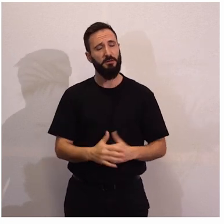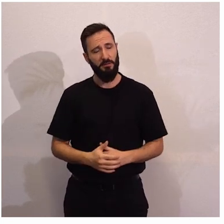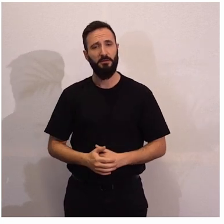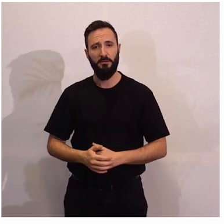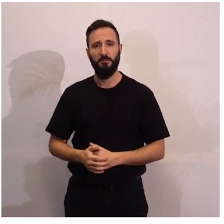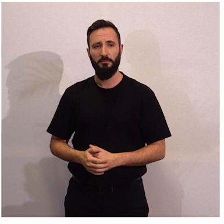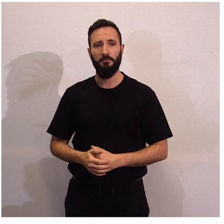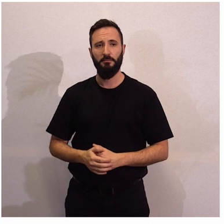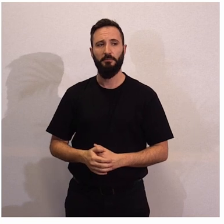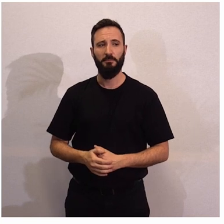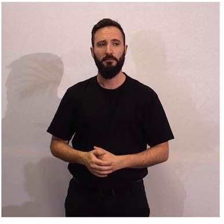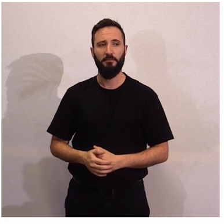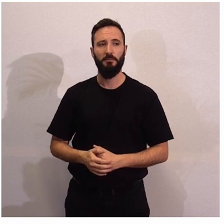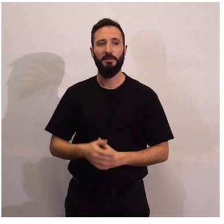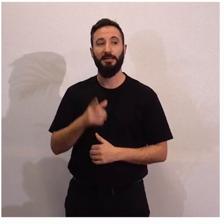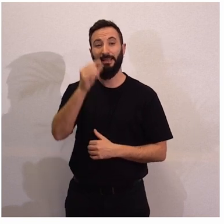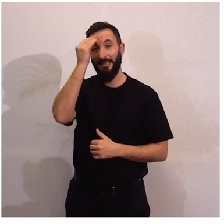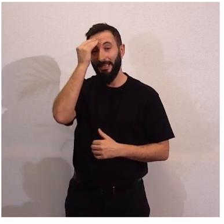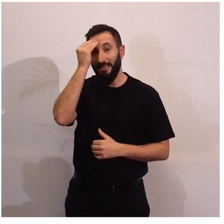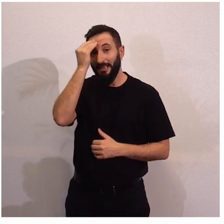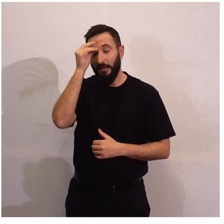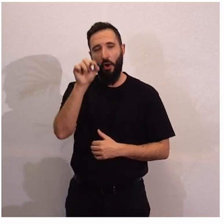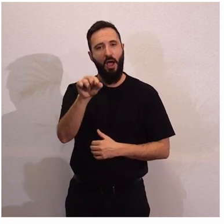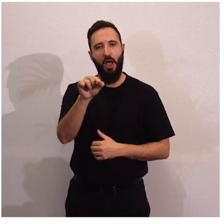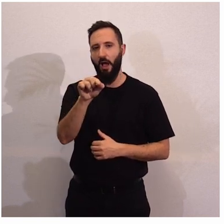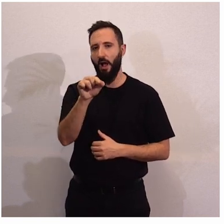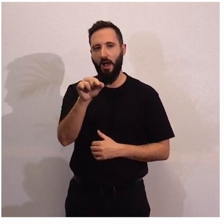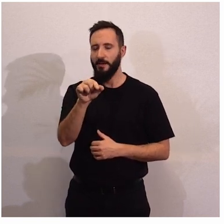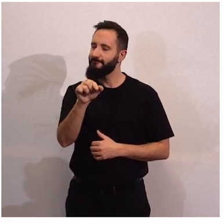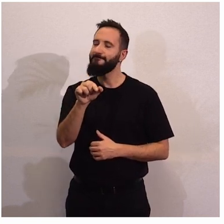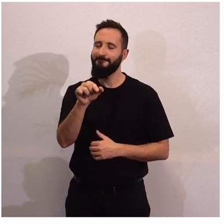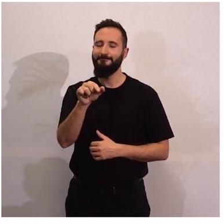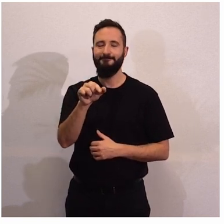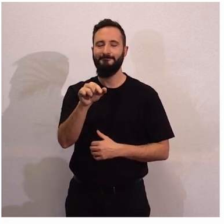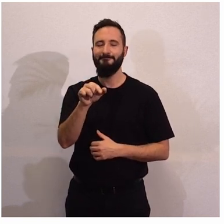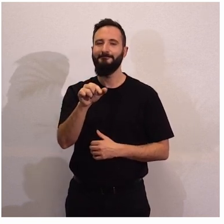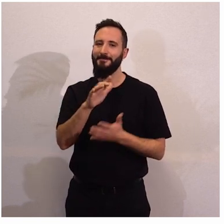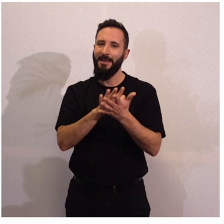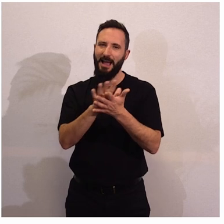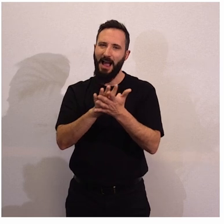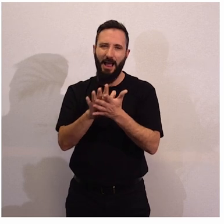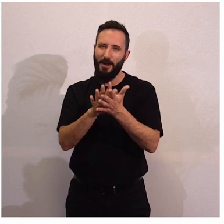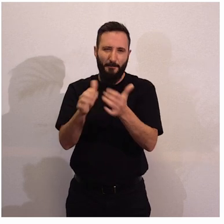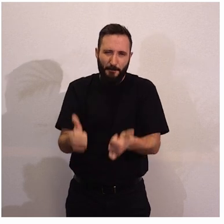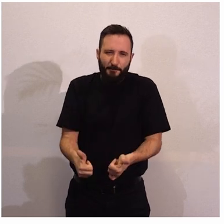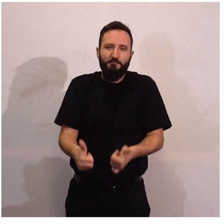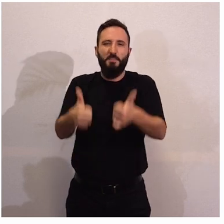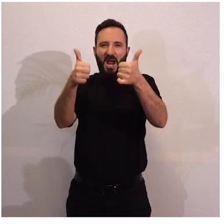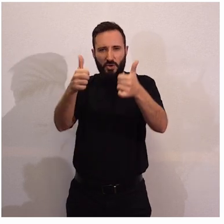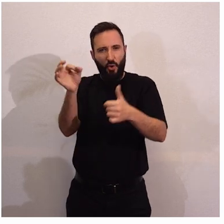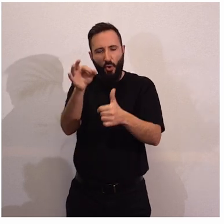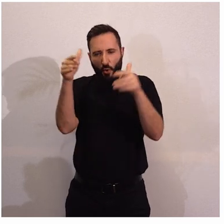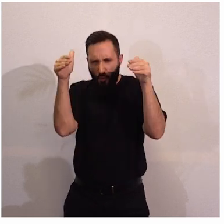Y creo que ahí tendríamos que hablar más fuerte o